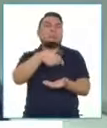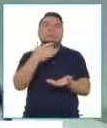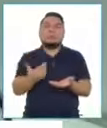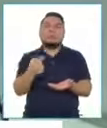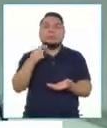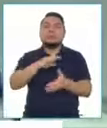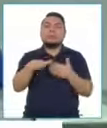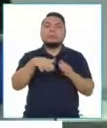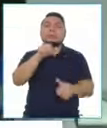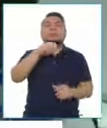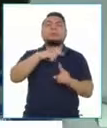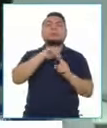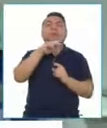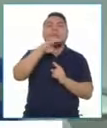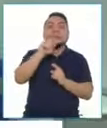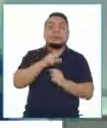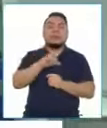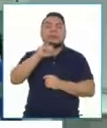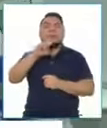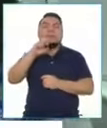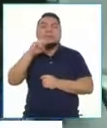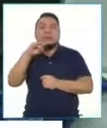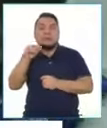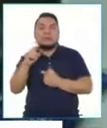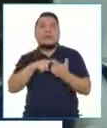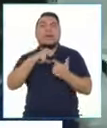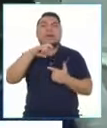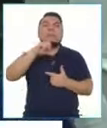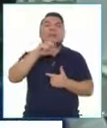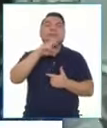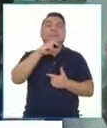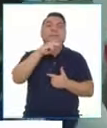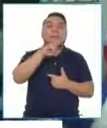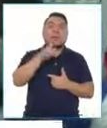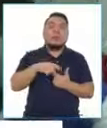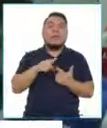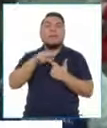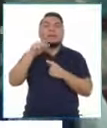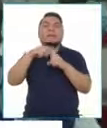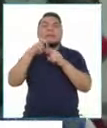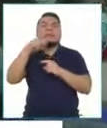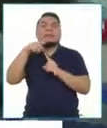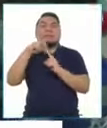la azitromicina, la ivermectina, el paracetamol, la dexametasona.